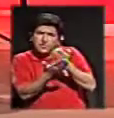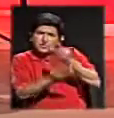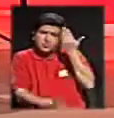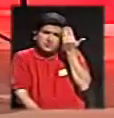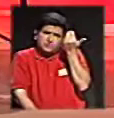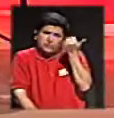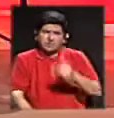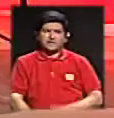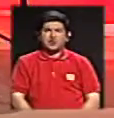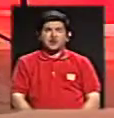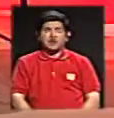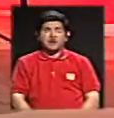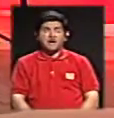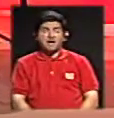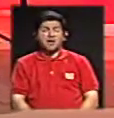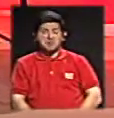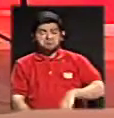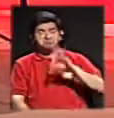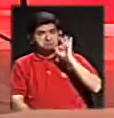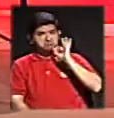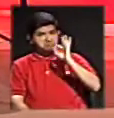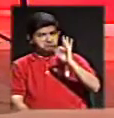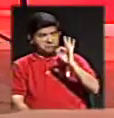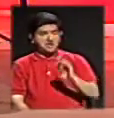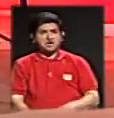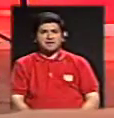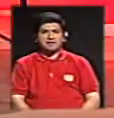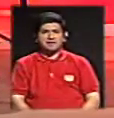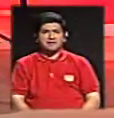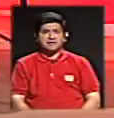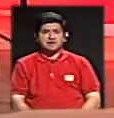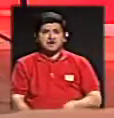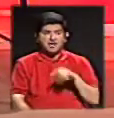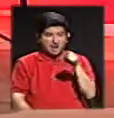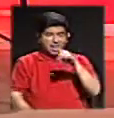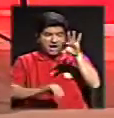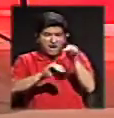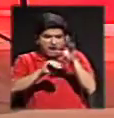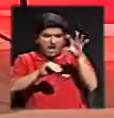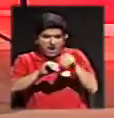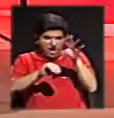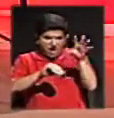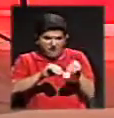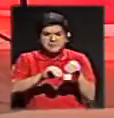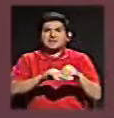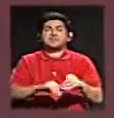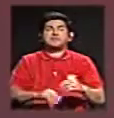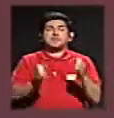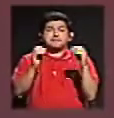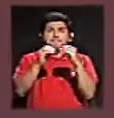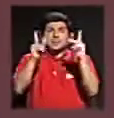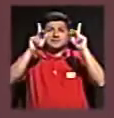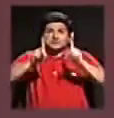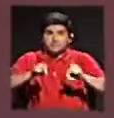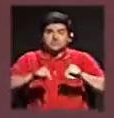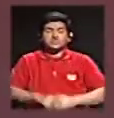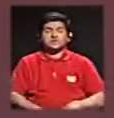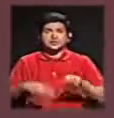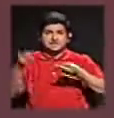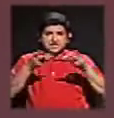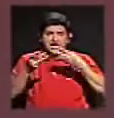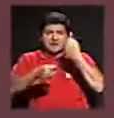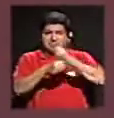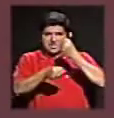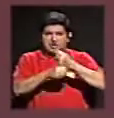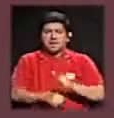dio gracias a que cada vez agregamos mayor cantidad de población al mercado laboral,